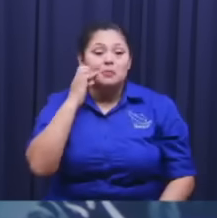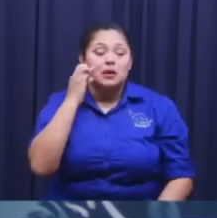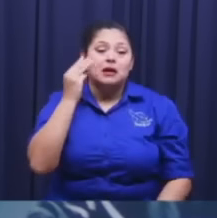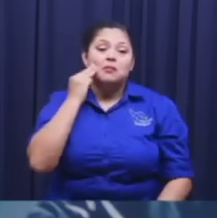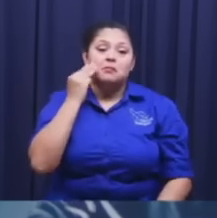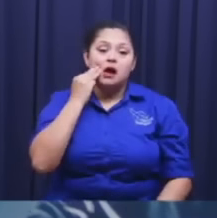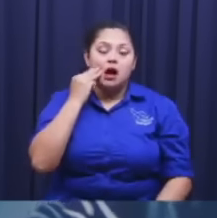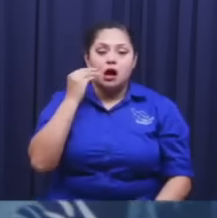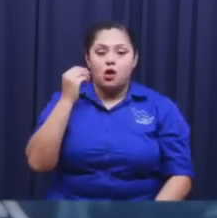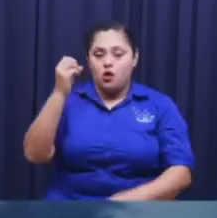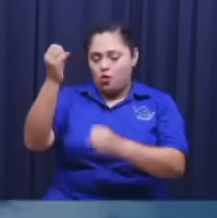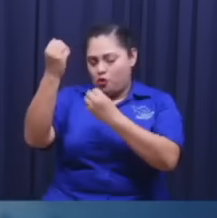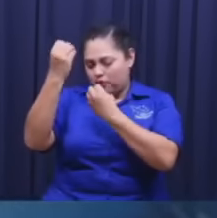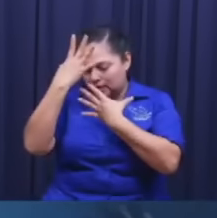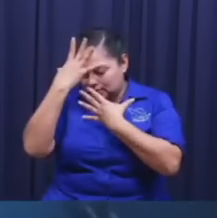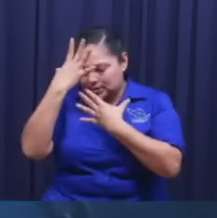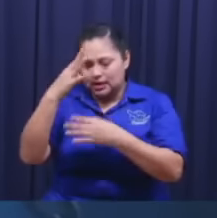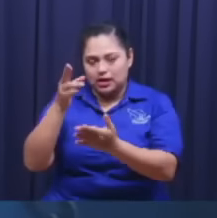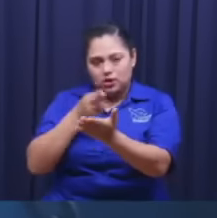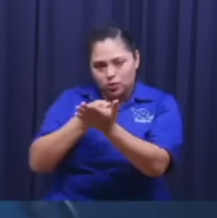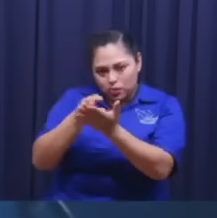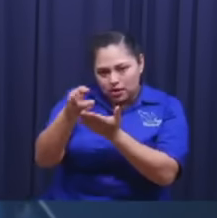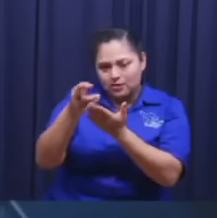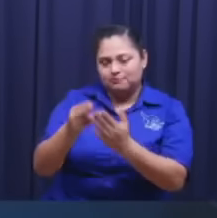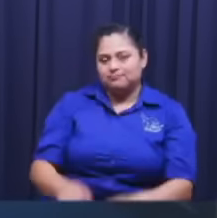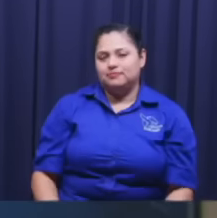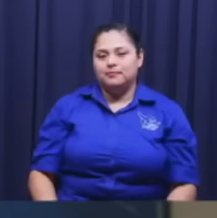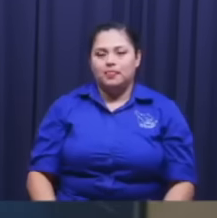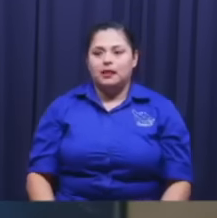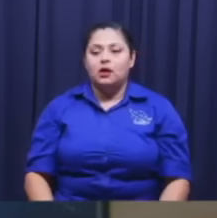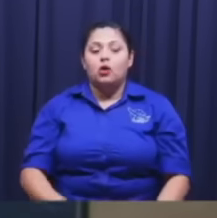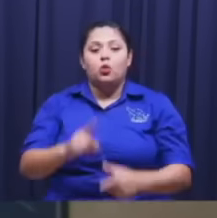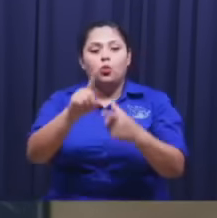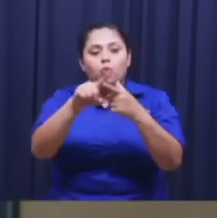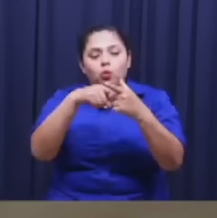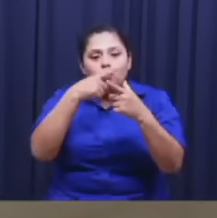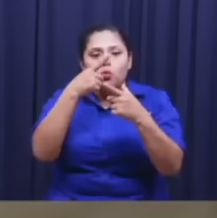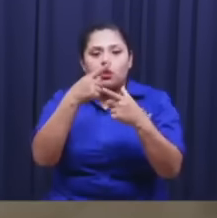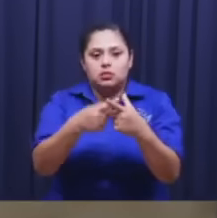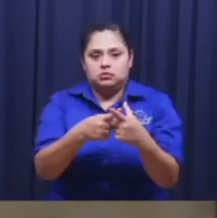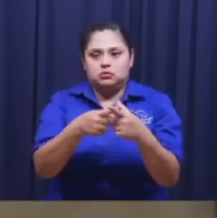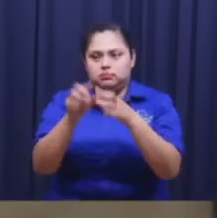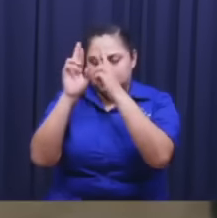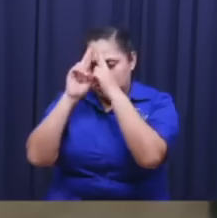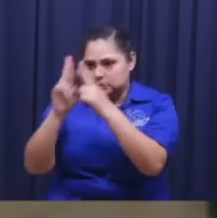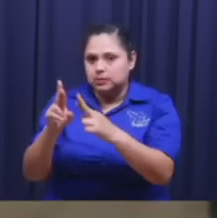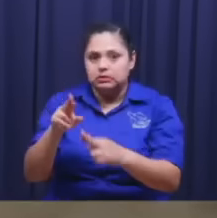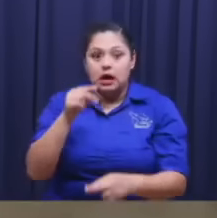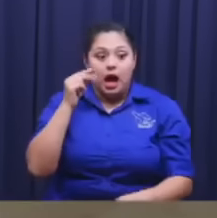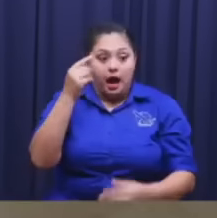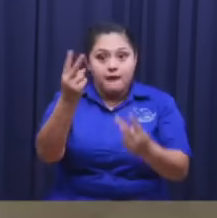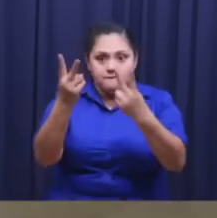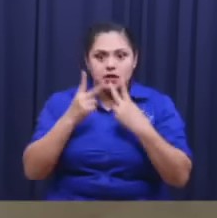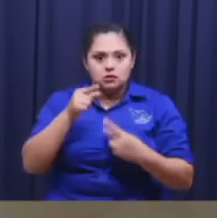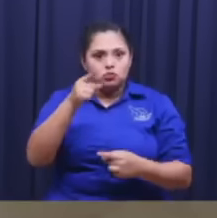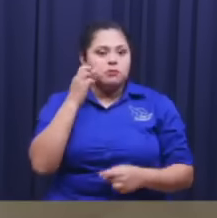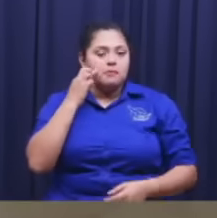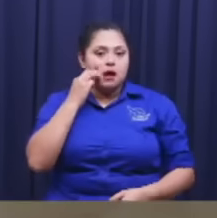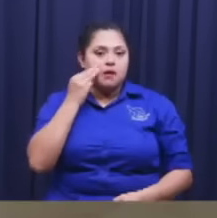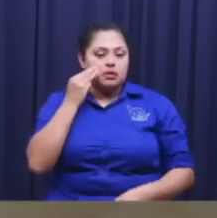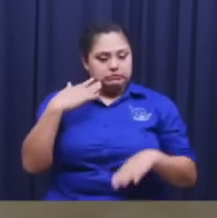porque es el primer mandamiento con promesa. Entonces, cuando uno le tiene cierto temor, ahí viene,